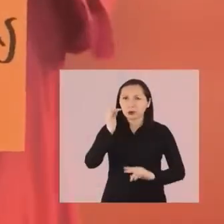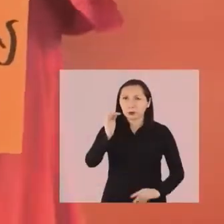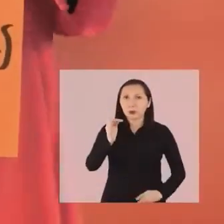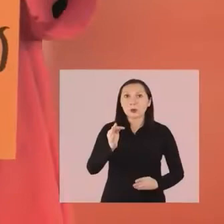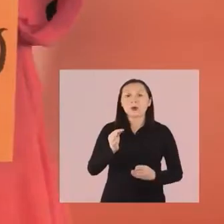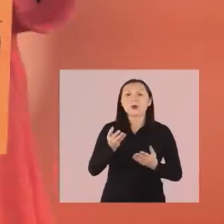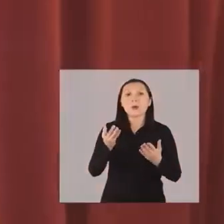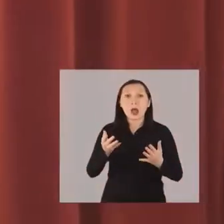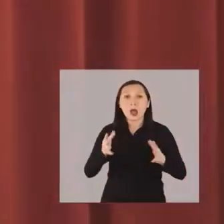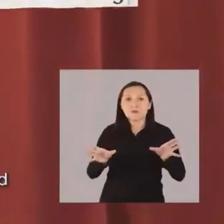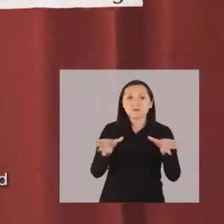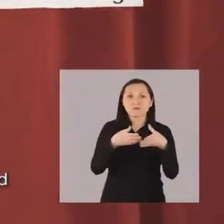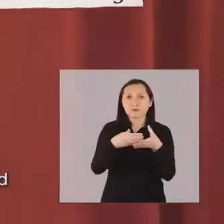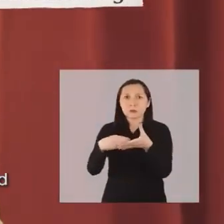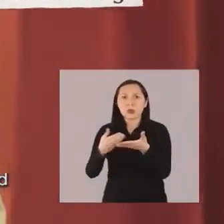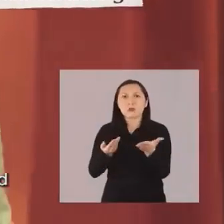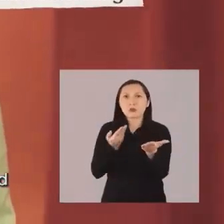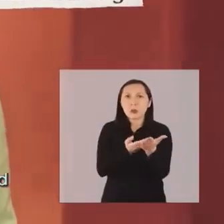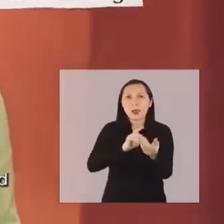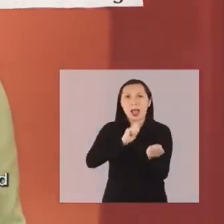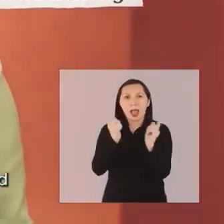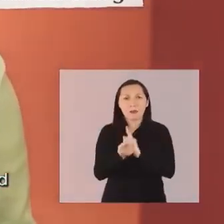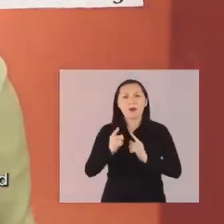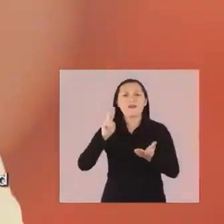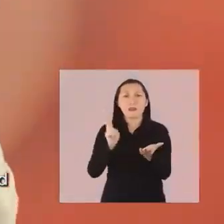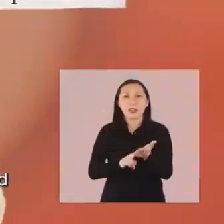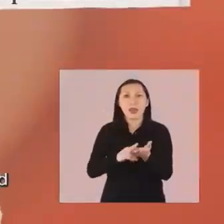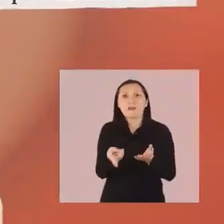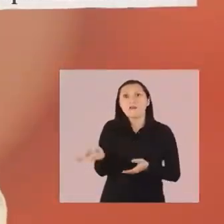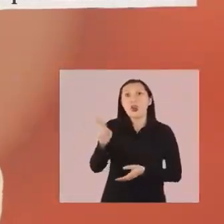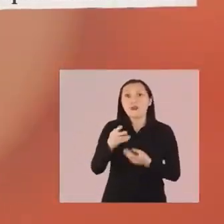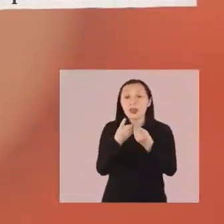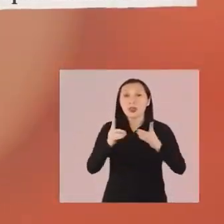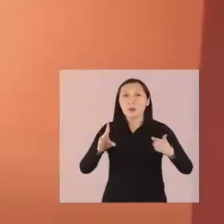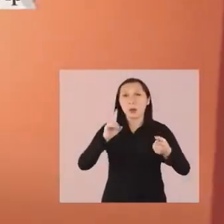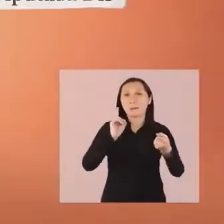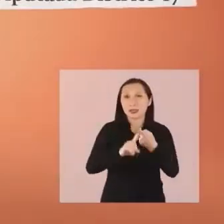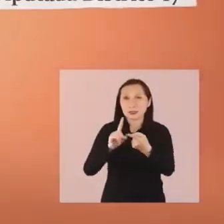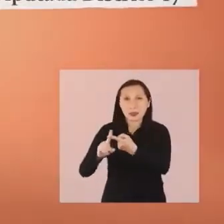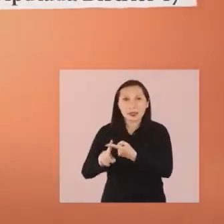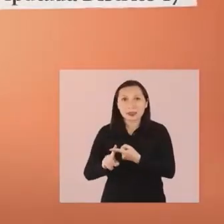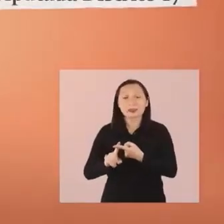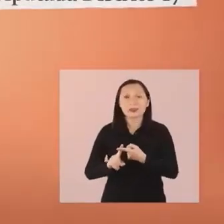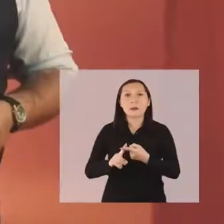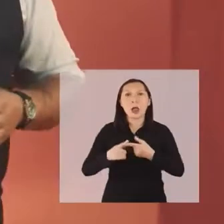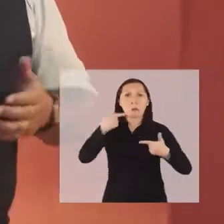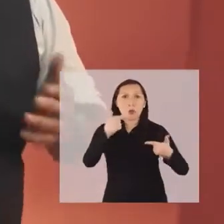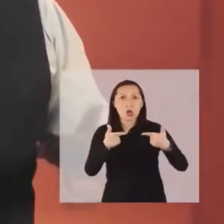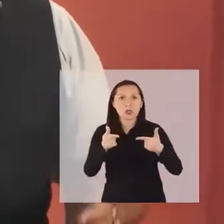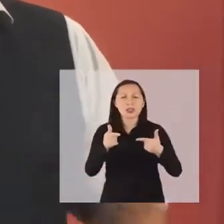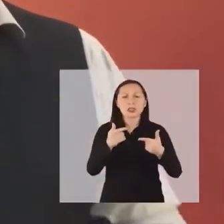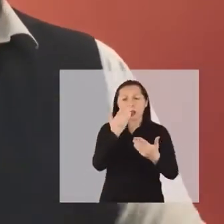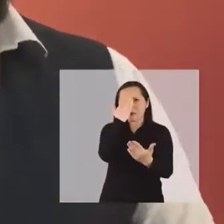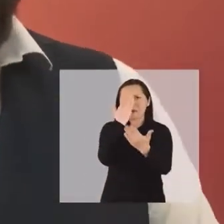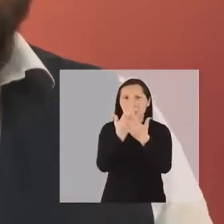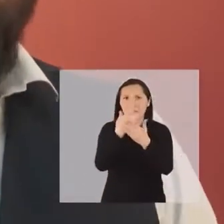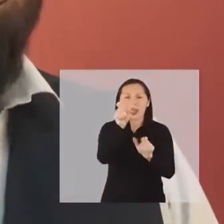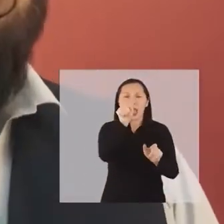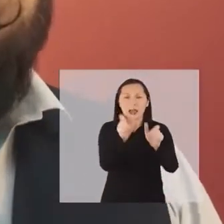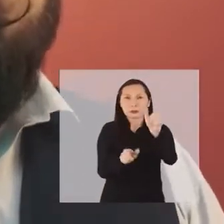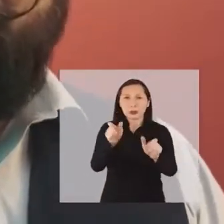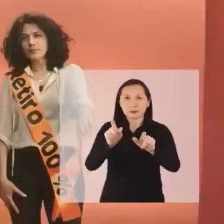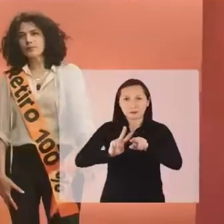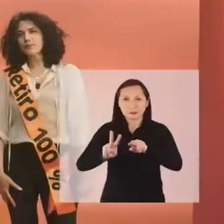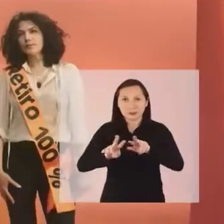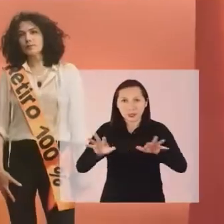construirlo. Organización para proponer cambios de verdad. Para recuperar la democracia participativa. Para hacer política de